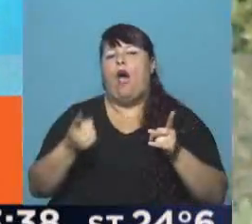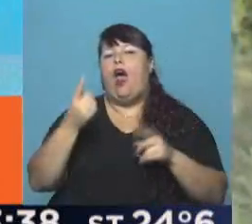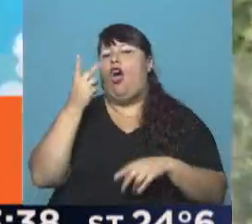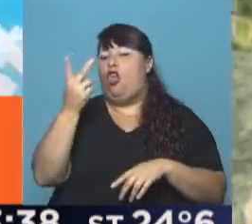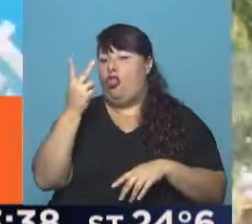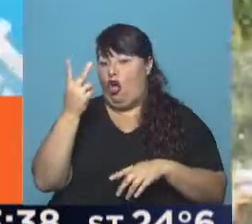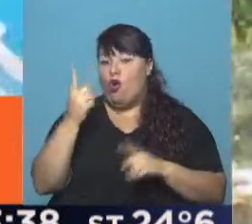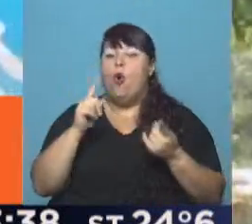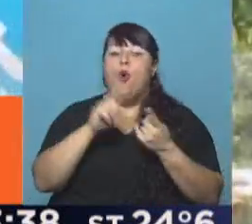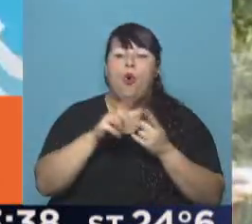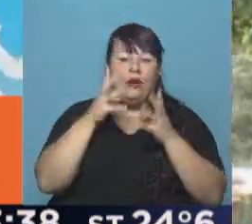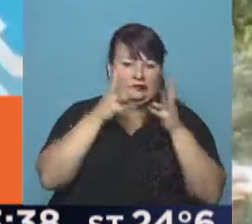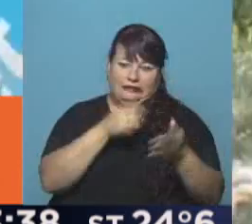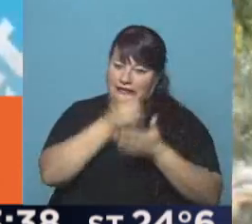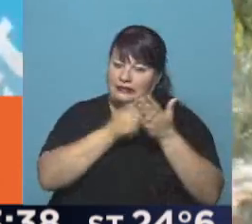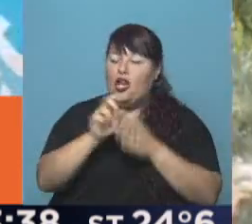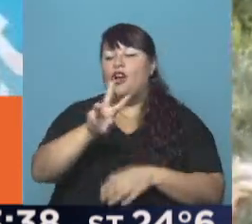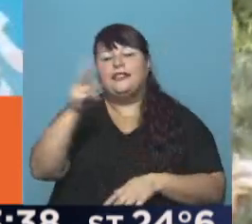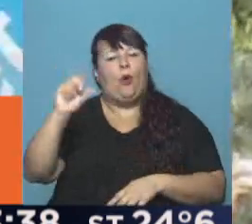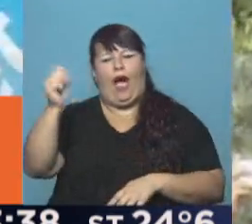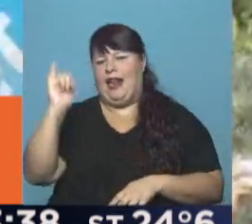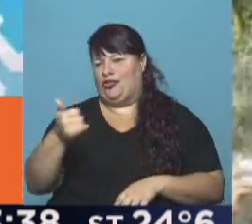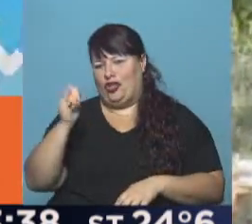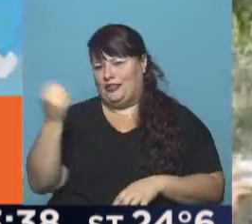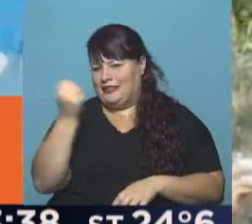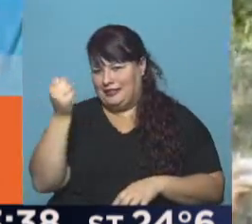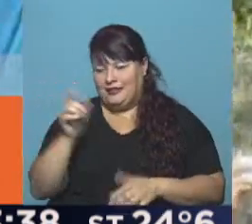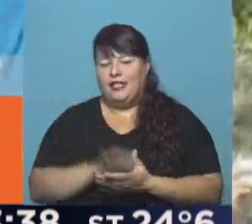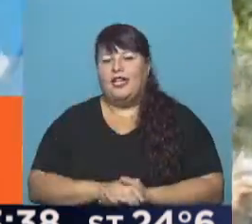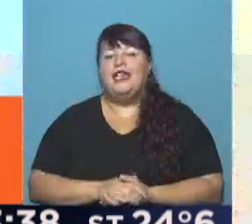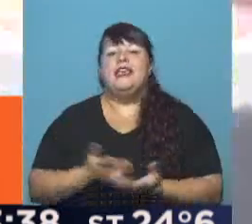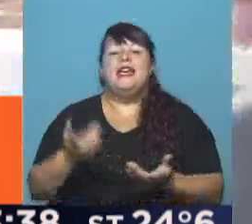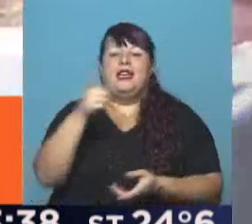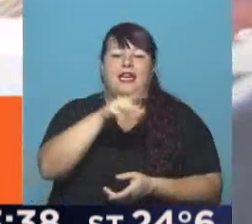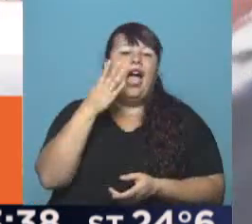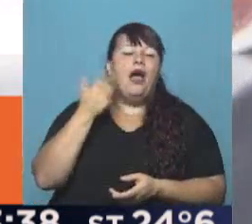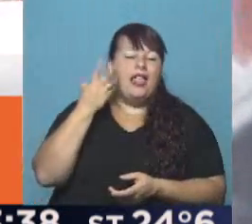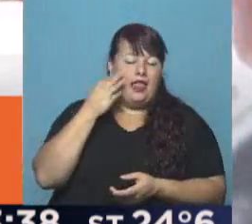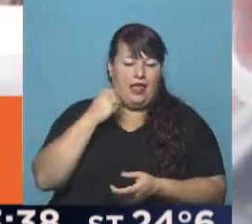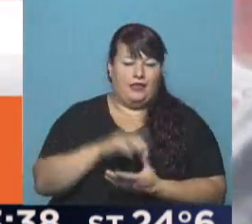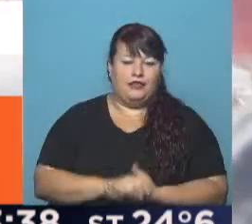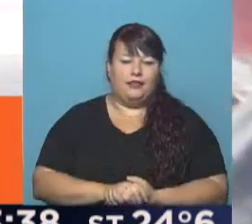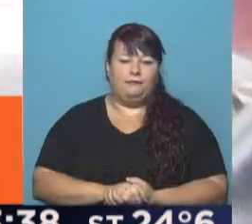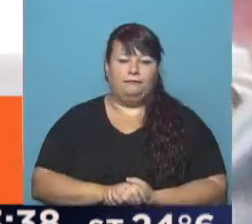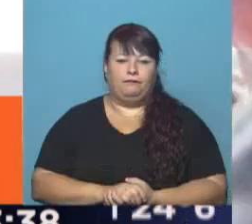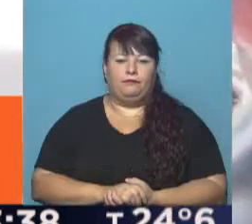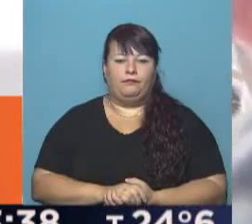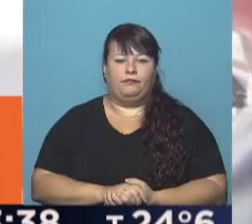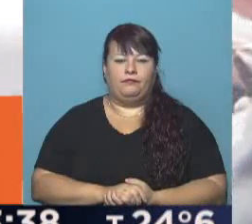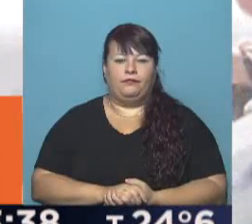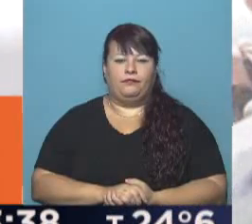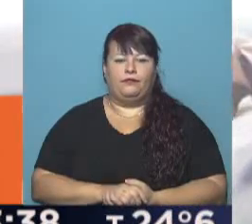cosas 1 atacar y la segunda era ganar tratar de ganar wisco los critiquen 6 2 y 1 y